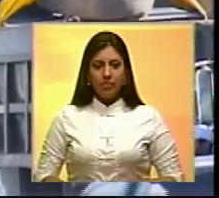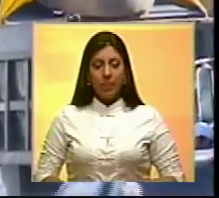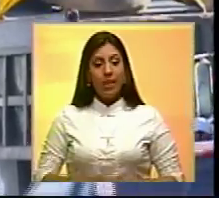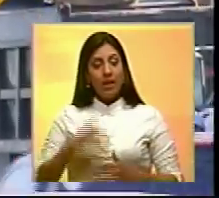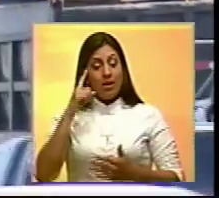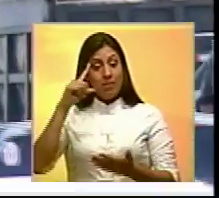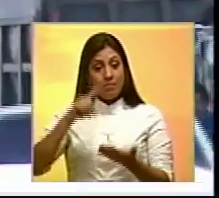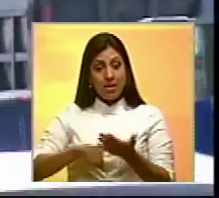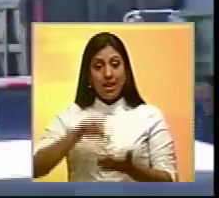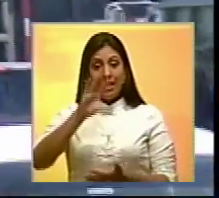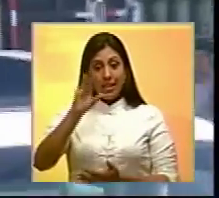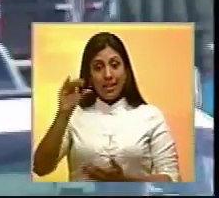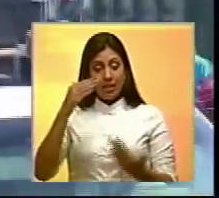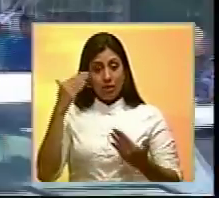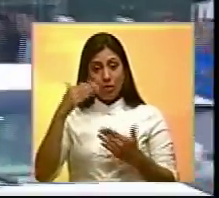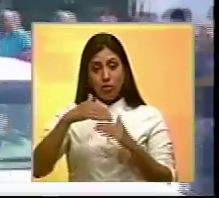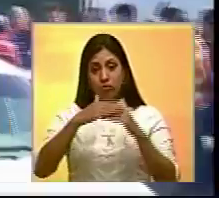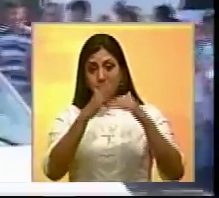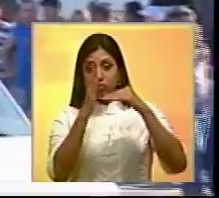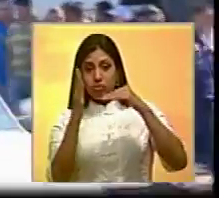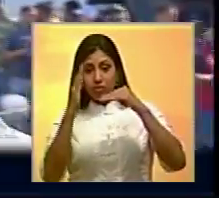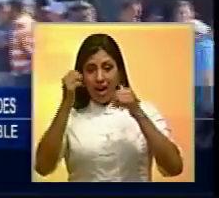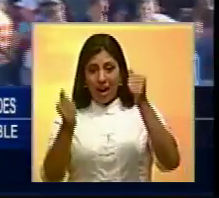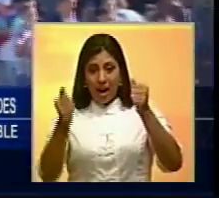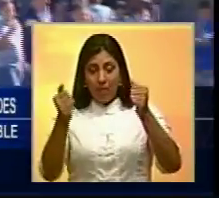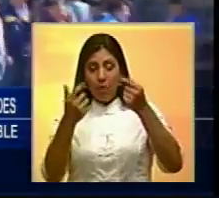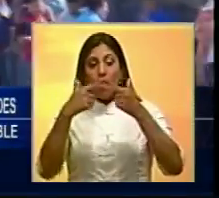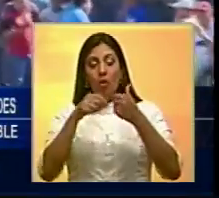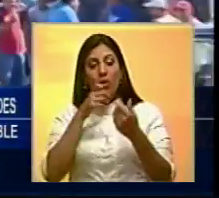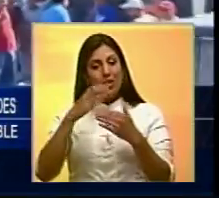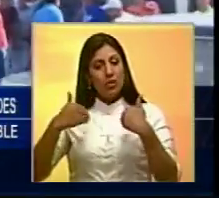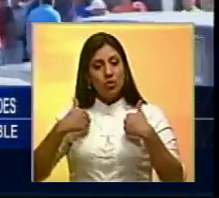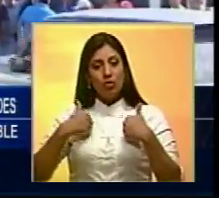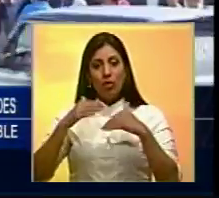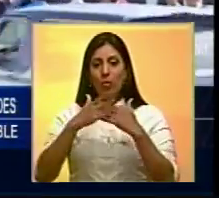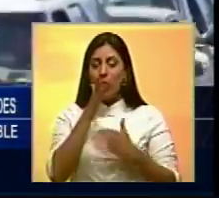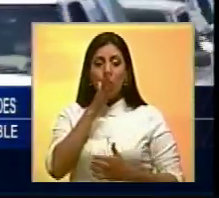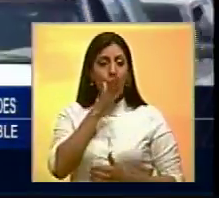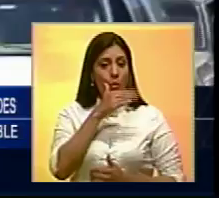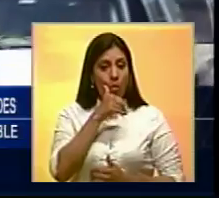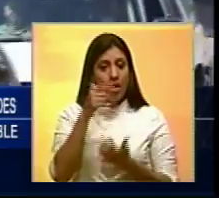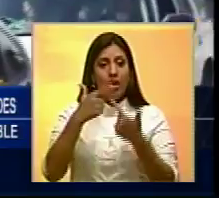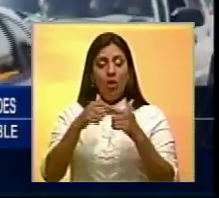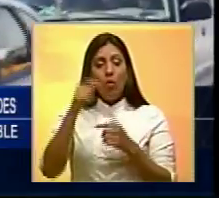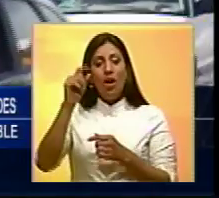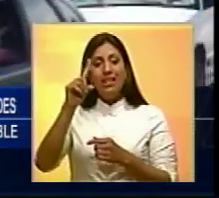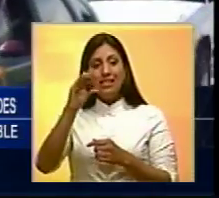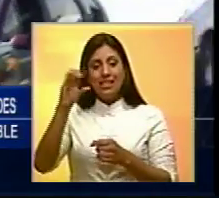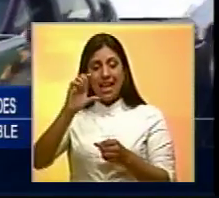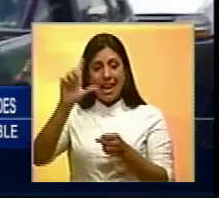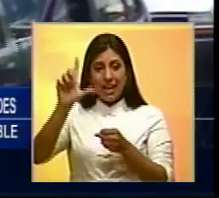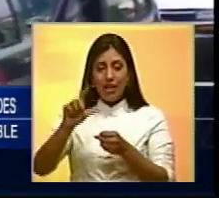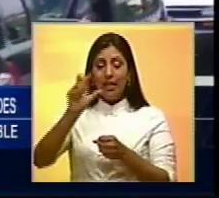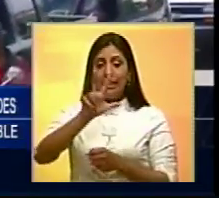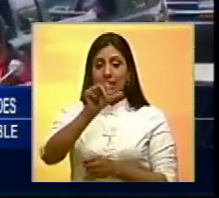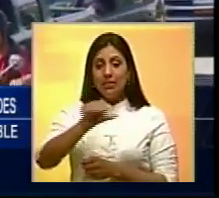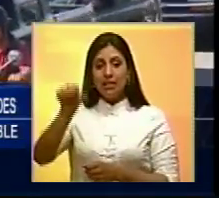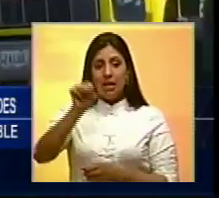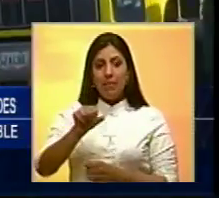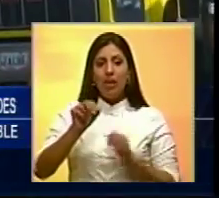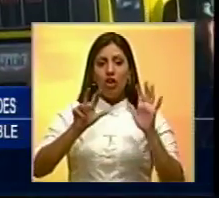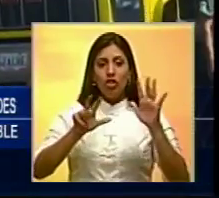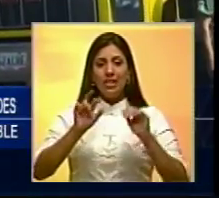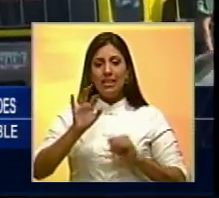Más de 1.500 conductores de volteos resultan afectados por la reducción del cupo de combustible de 100 litros por 3 semanas a